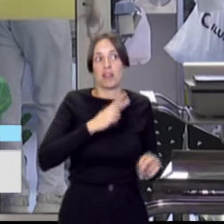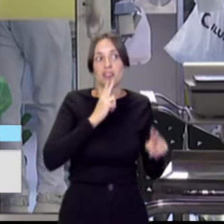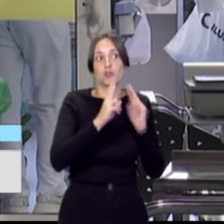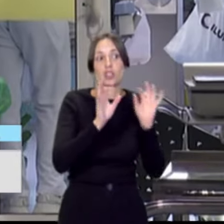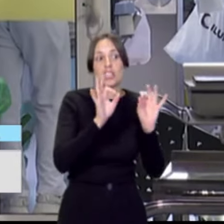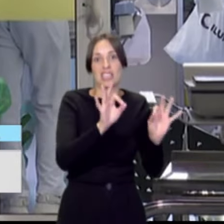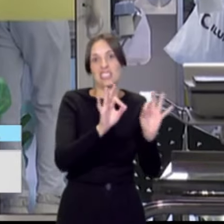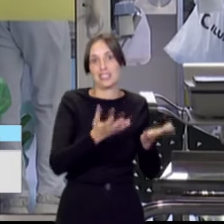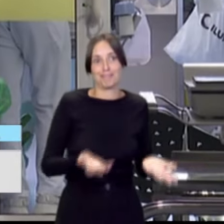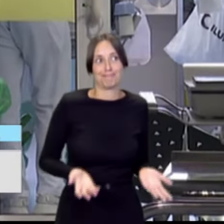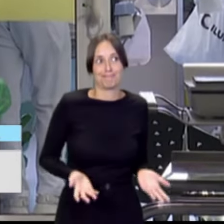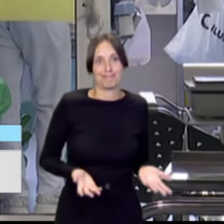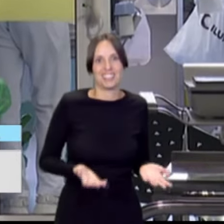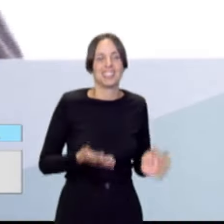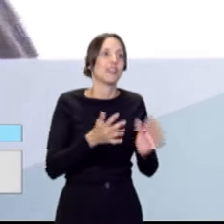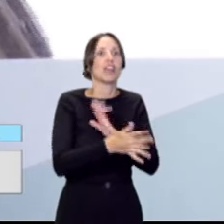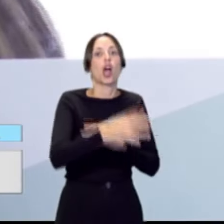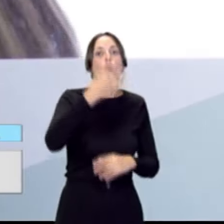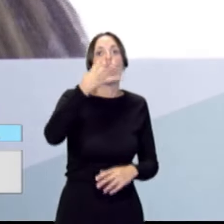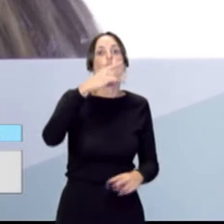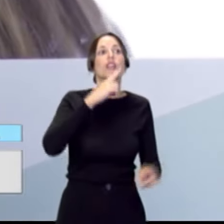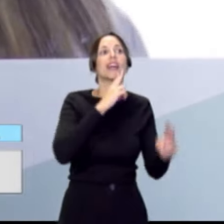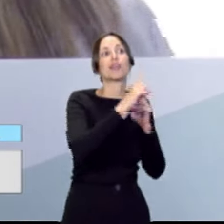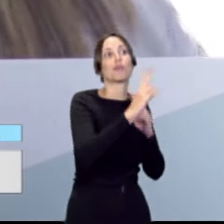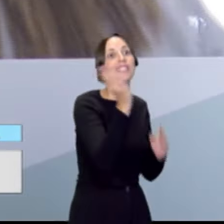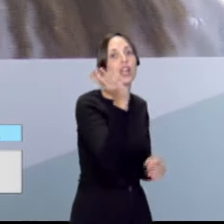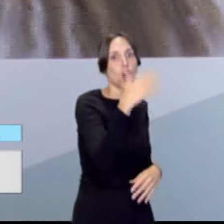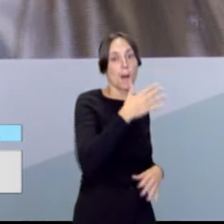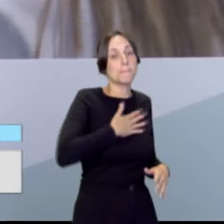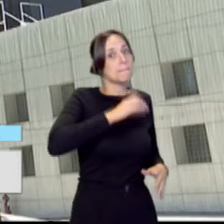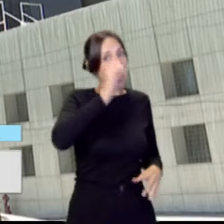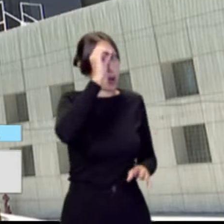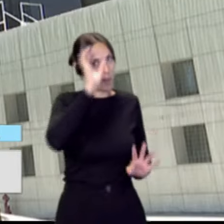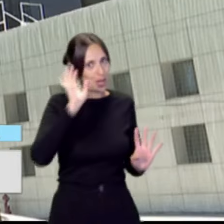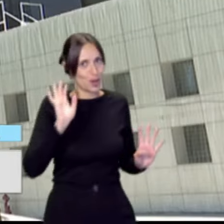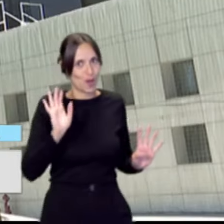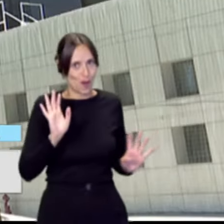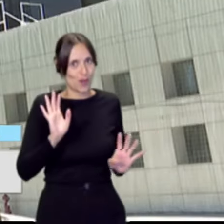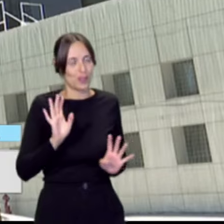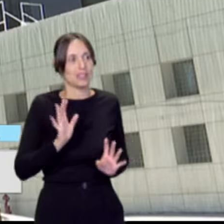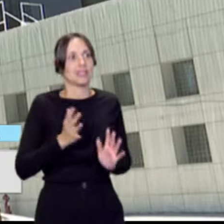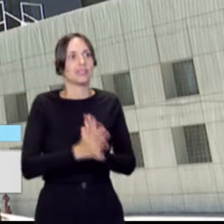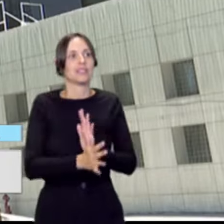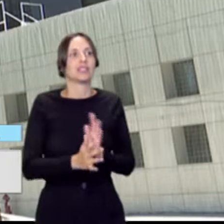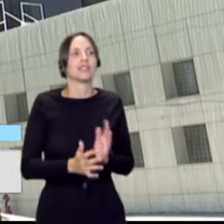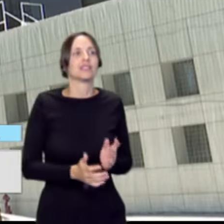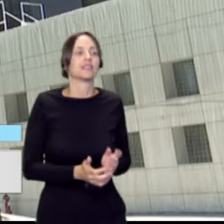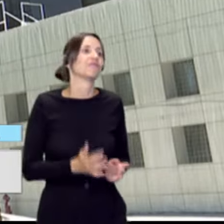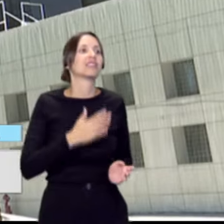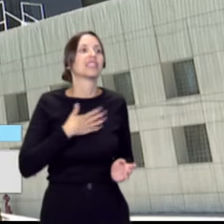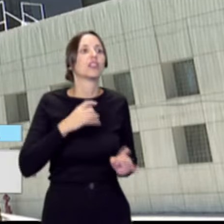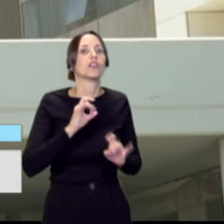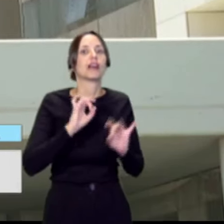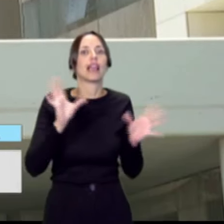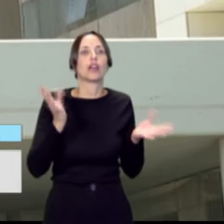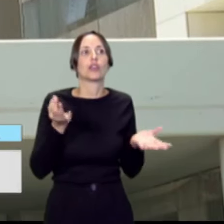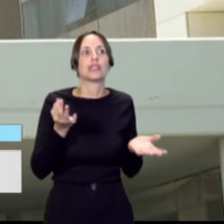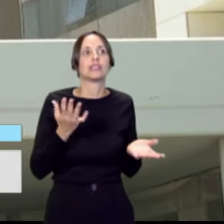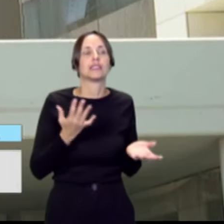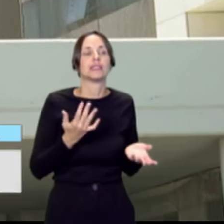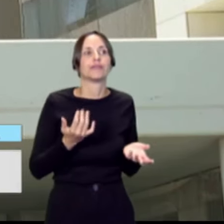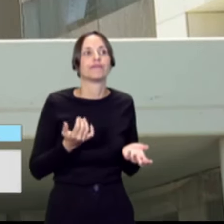solo en uno. Sí. Creo yo, ¿eh? Eso es nuestra manera de pensar. Y bueno, lo que sí queríamos dejar claro, ¿sí?, es una